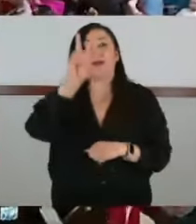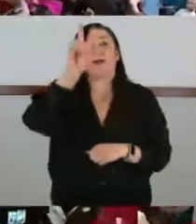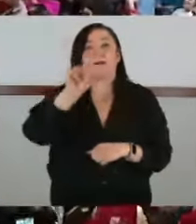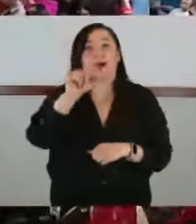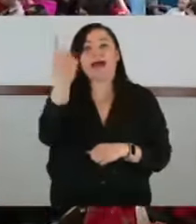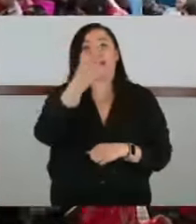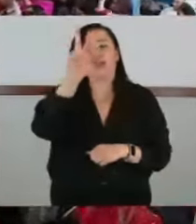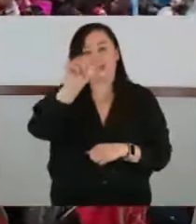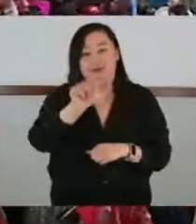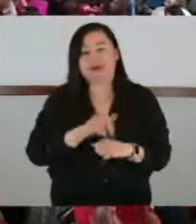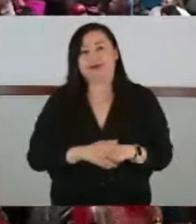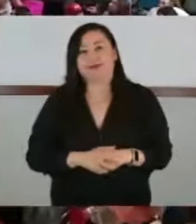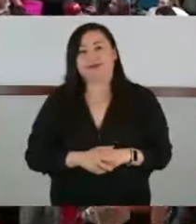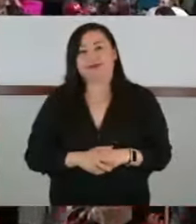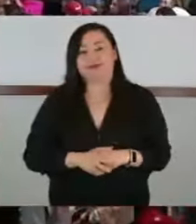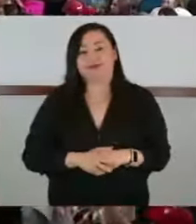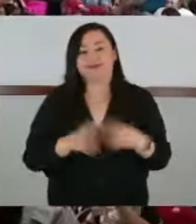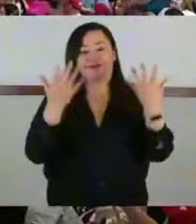va!